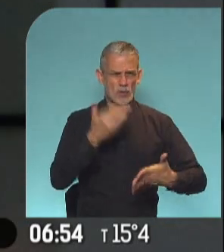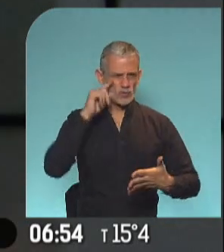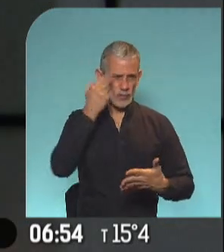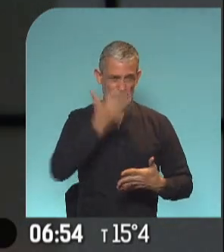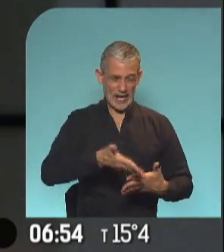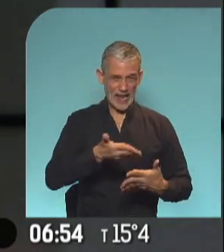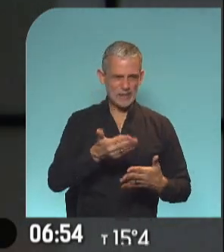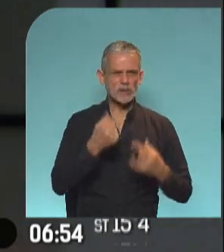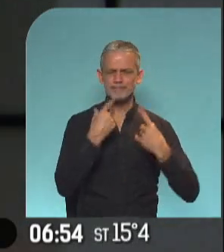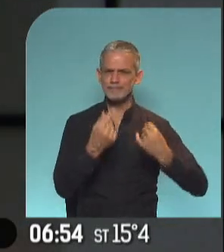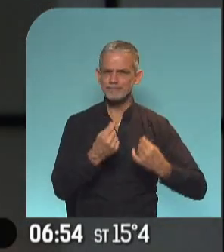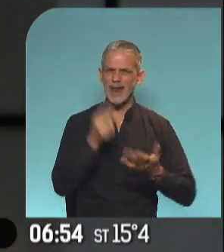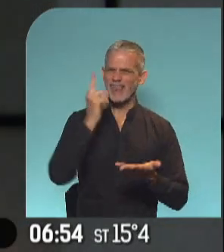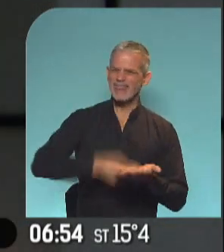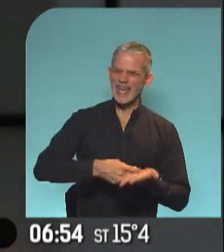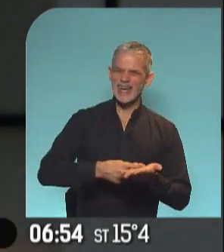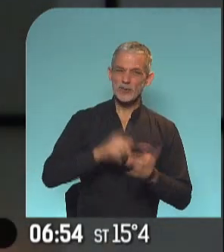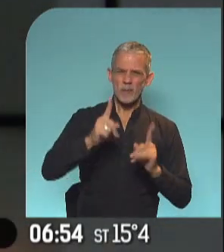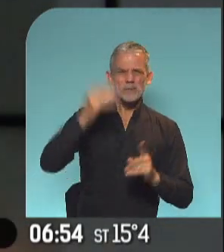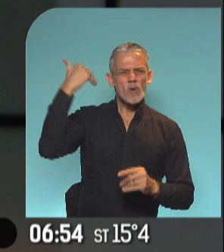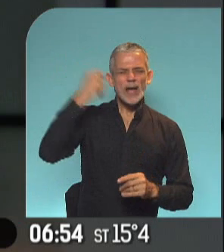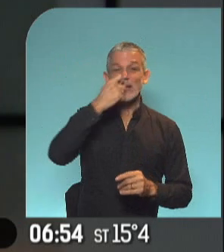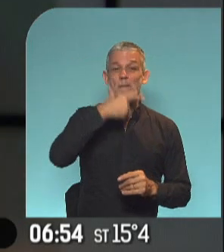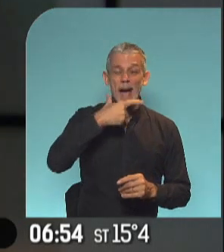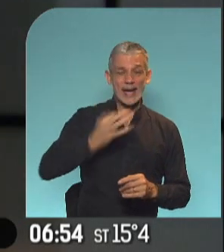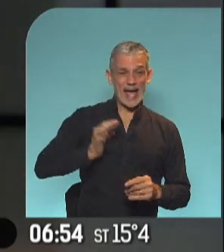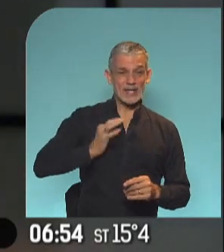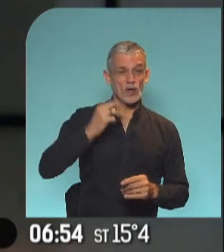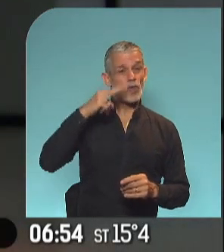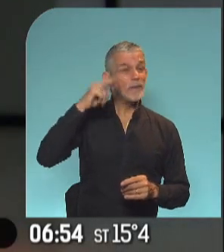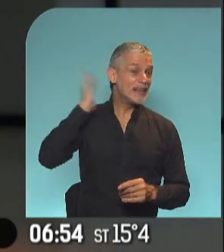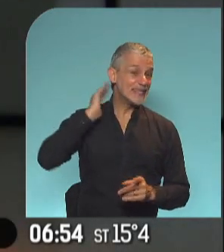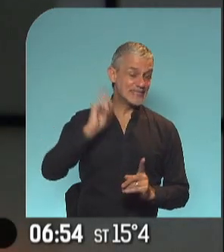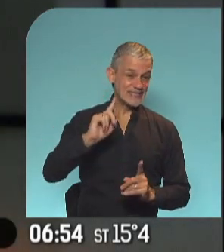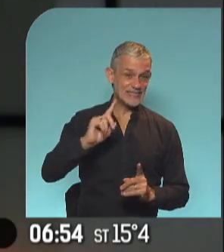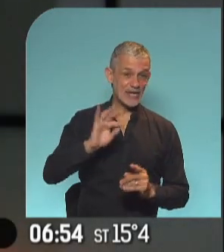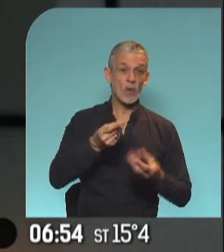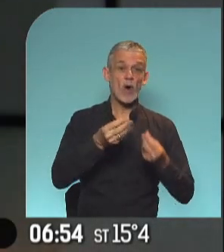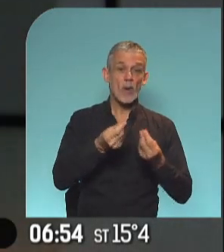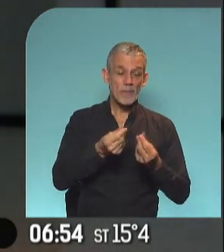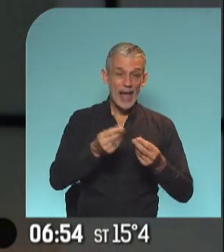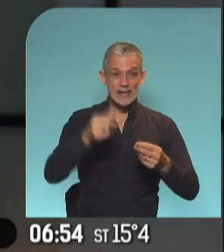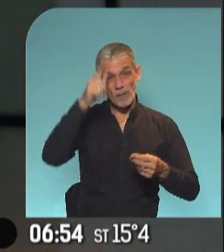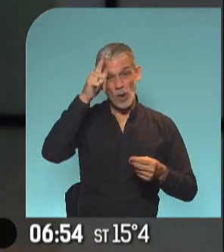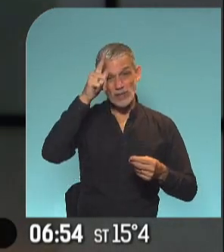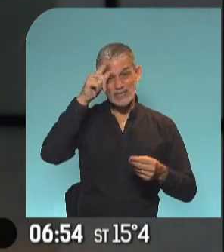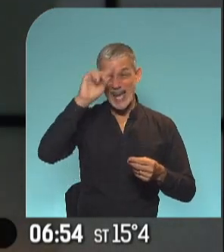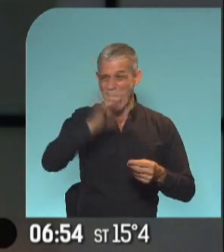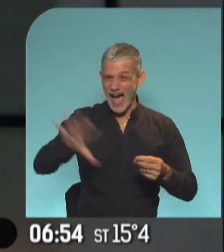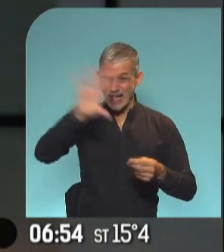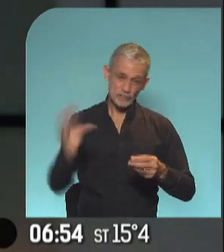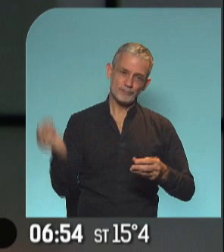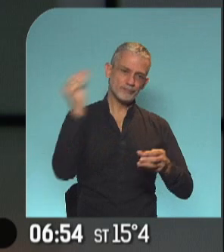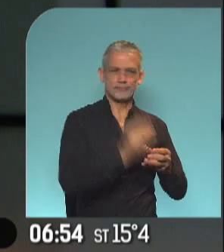cuestionamientos se centran en el decreto que firmó Mauricio Macri en el año 2016, cuando se traspasa la Policía Federal, parte de la